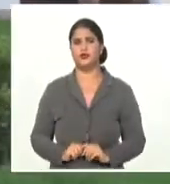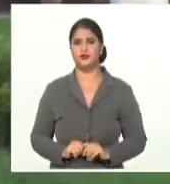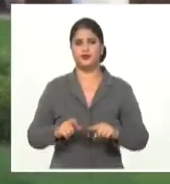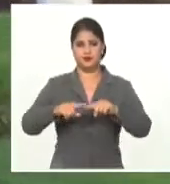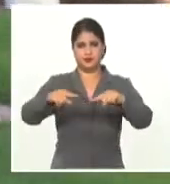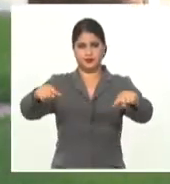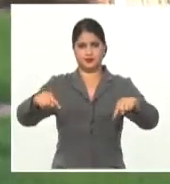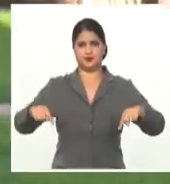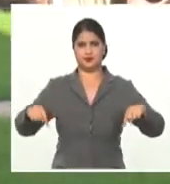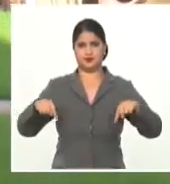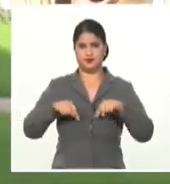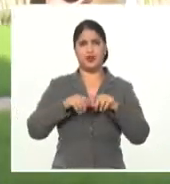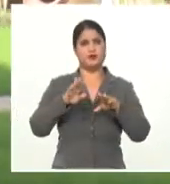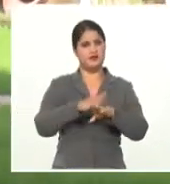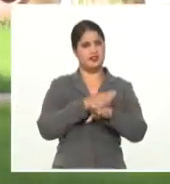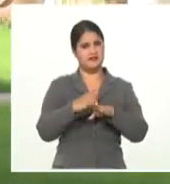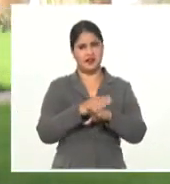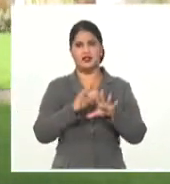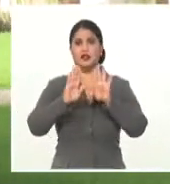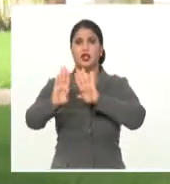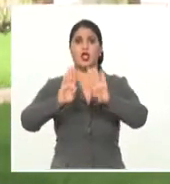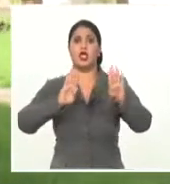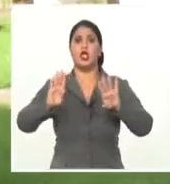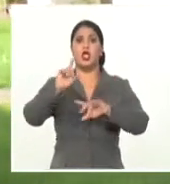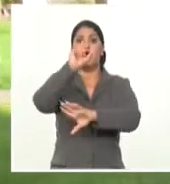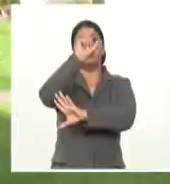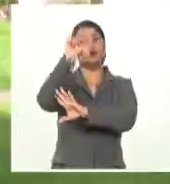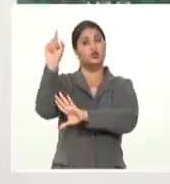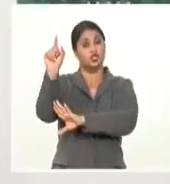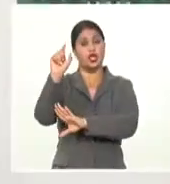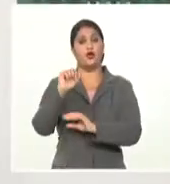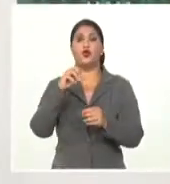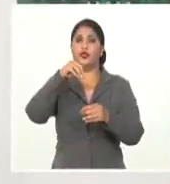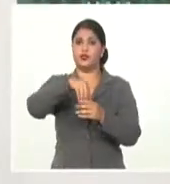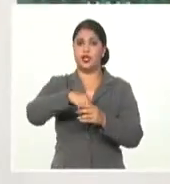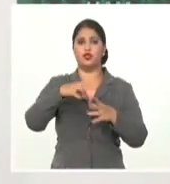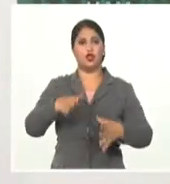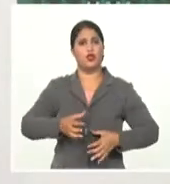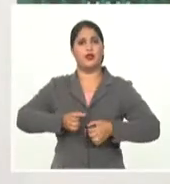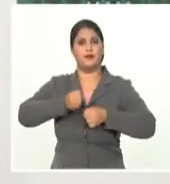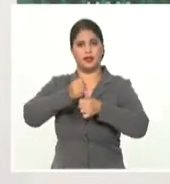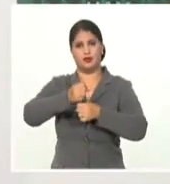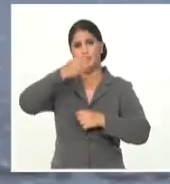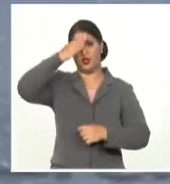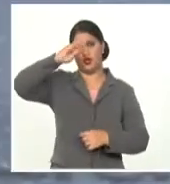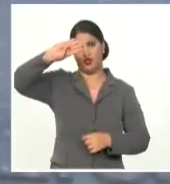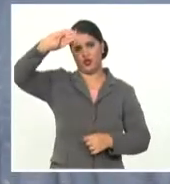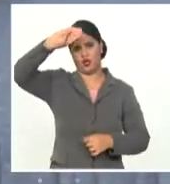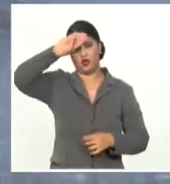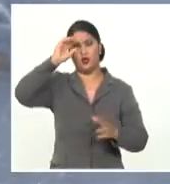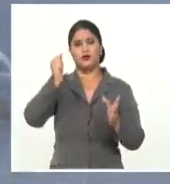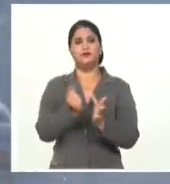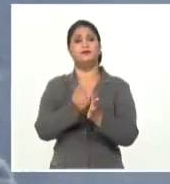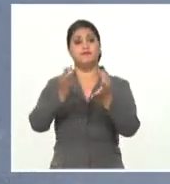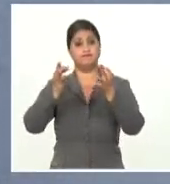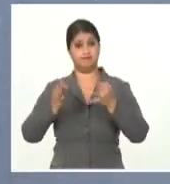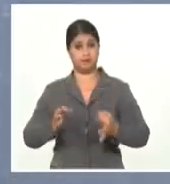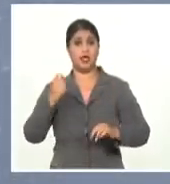lugareño. El Museo de San Juan de Dios es parte del conjunto arquitectónico declarado Monumento Nacional en el